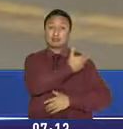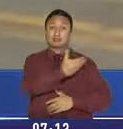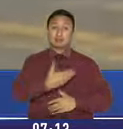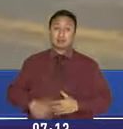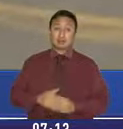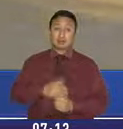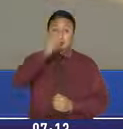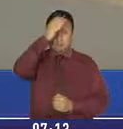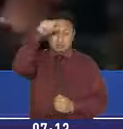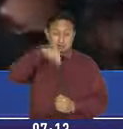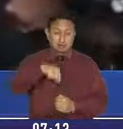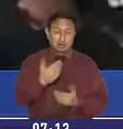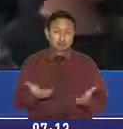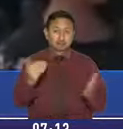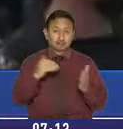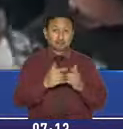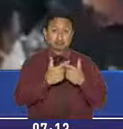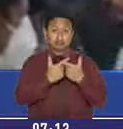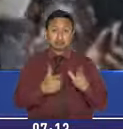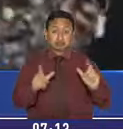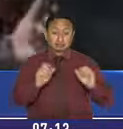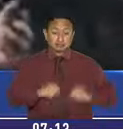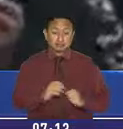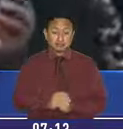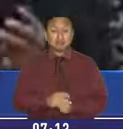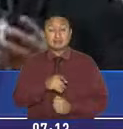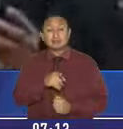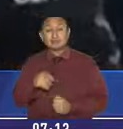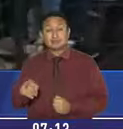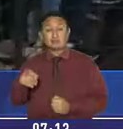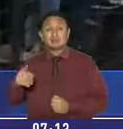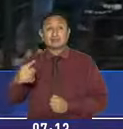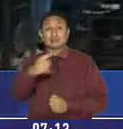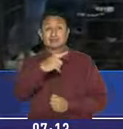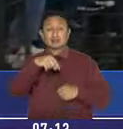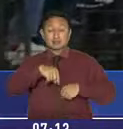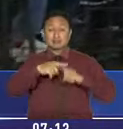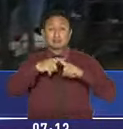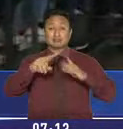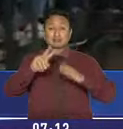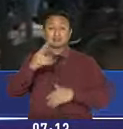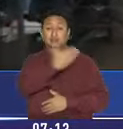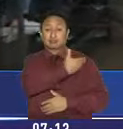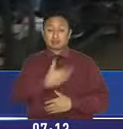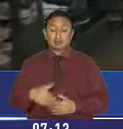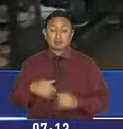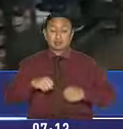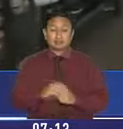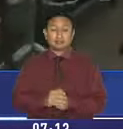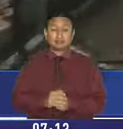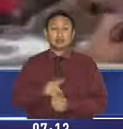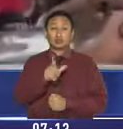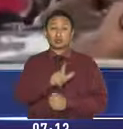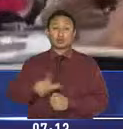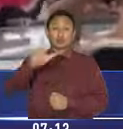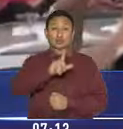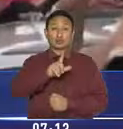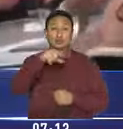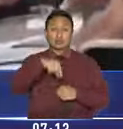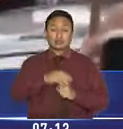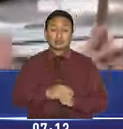medida alternativa a la prisión, el ex vicepresidente deberá presentarse el primer lunes de cada mes en la unidad judicial del Guayas